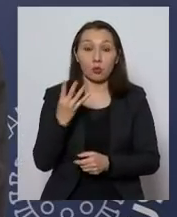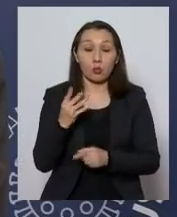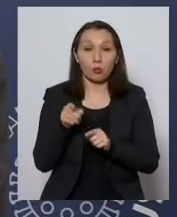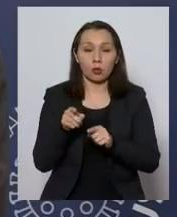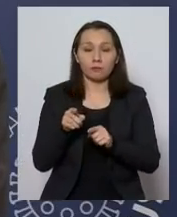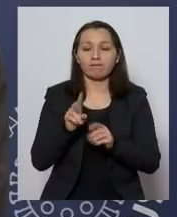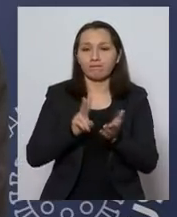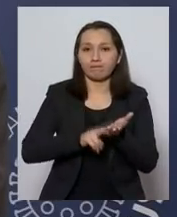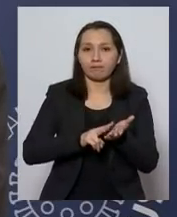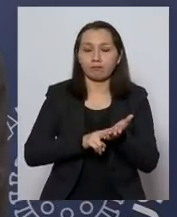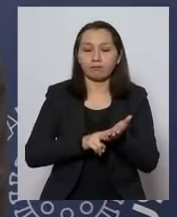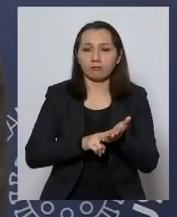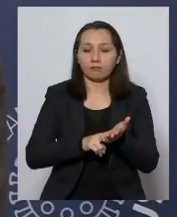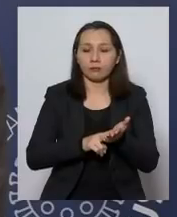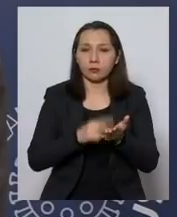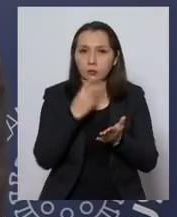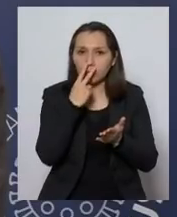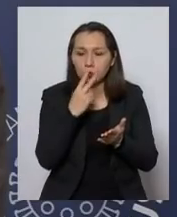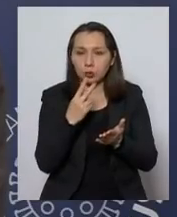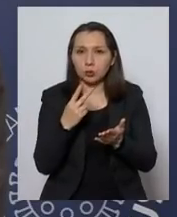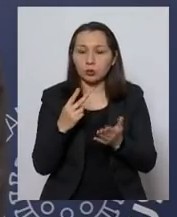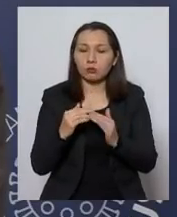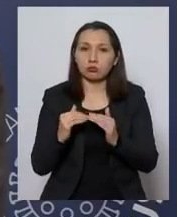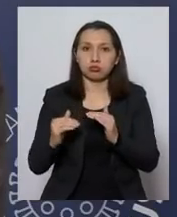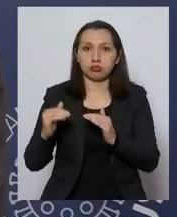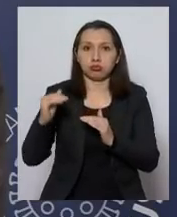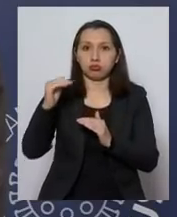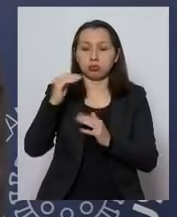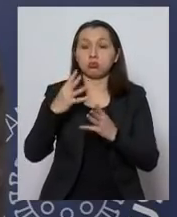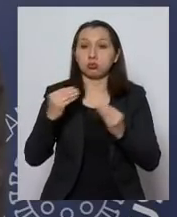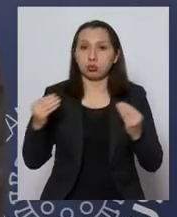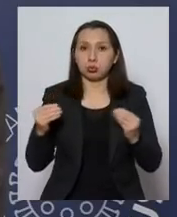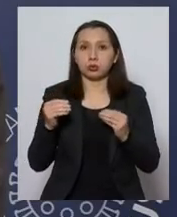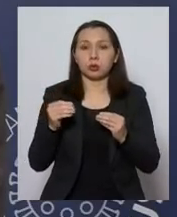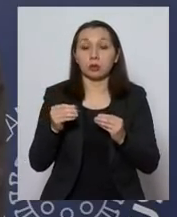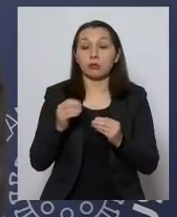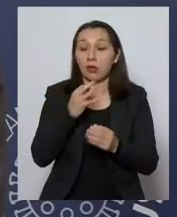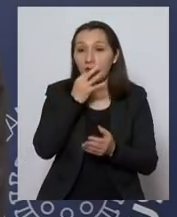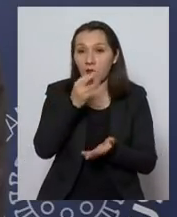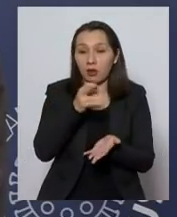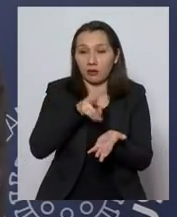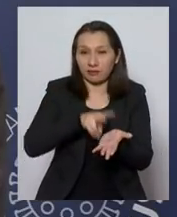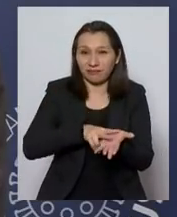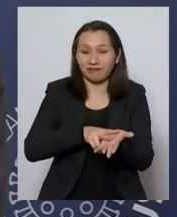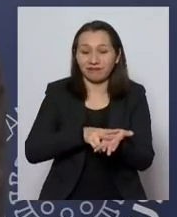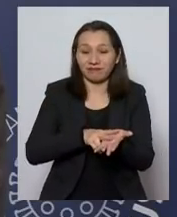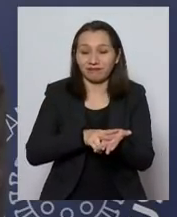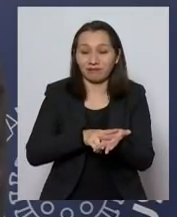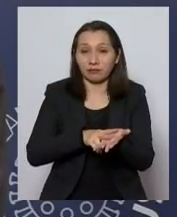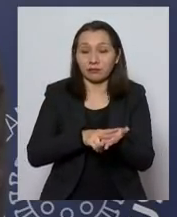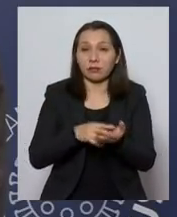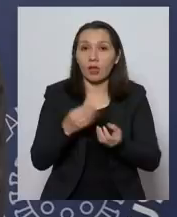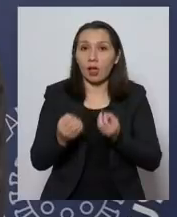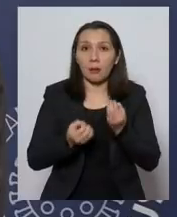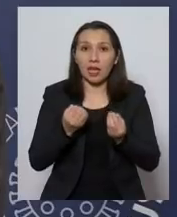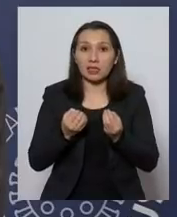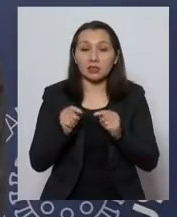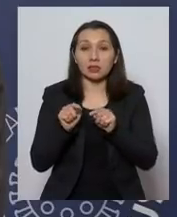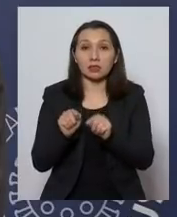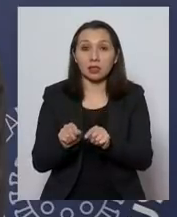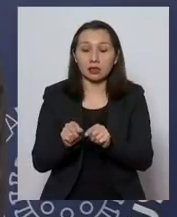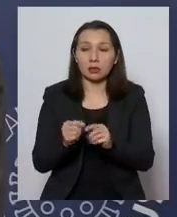sin duda es bastante alto y tenemos que reconocer que produce